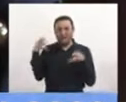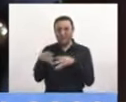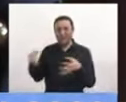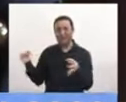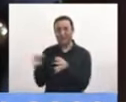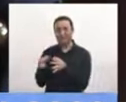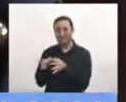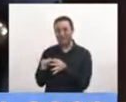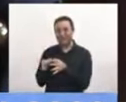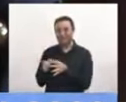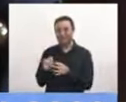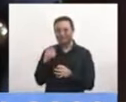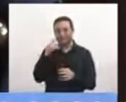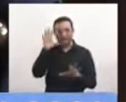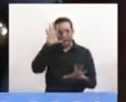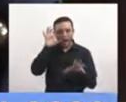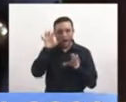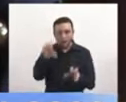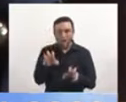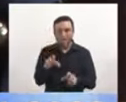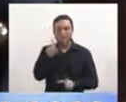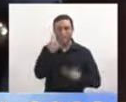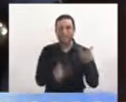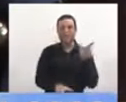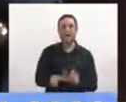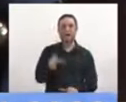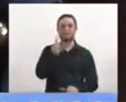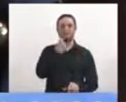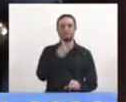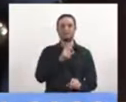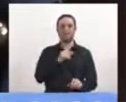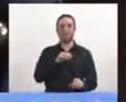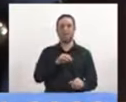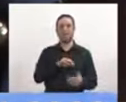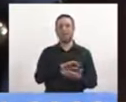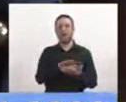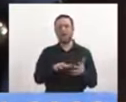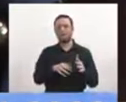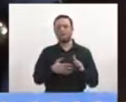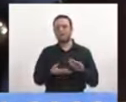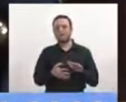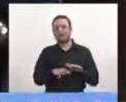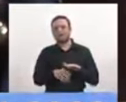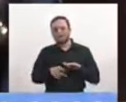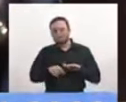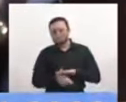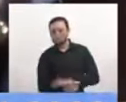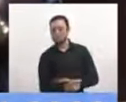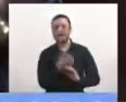sociedad desde acá. Da asco. ¿Y saben qué es casi peor? Las justificaciones.